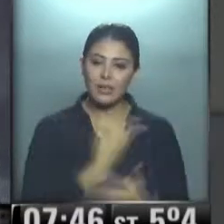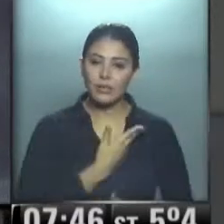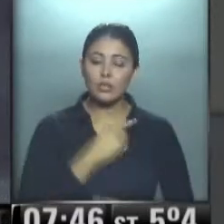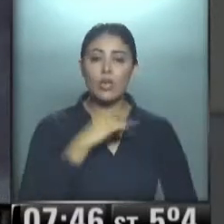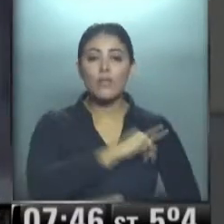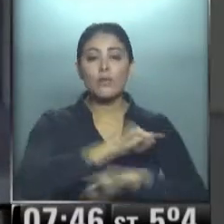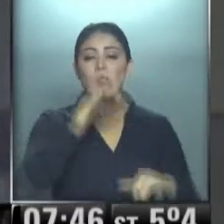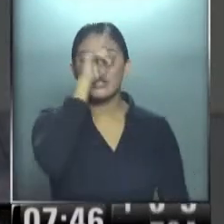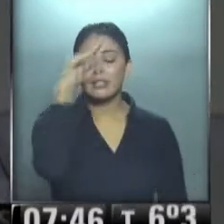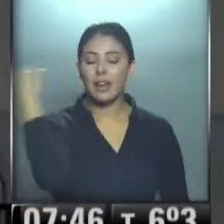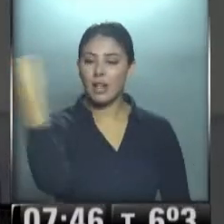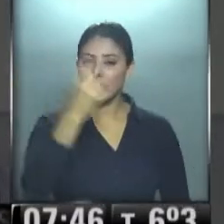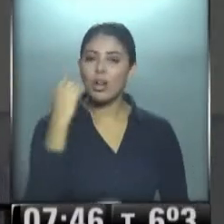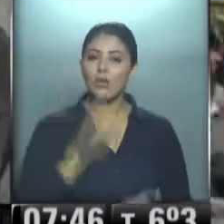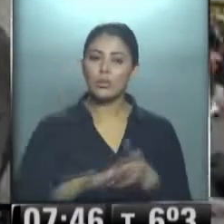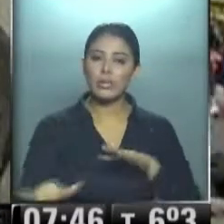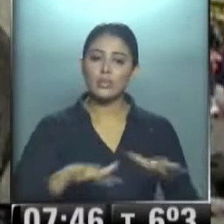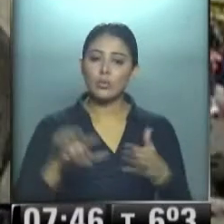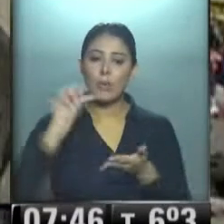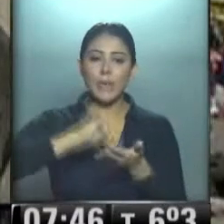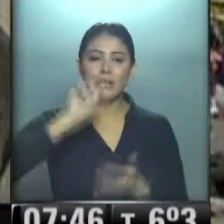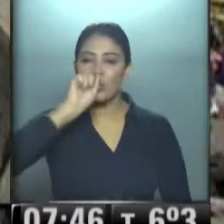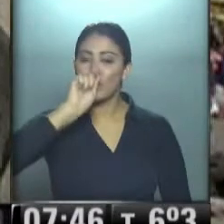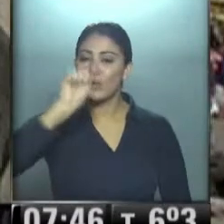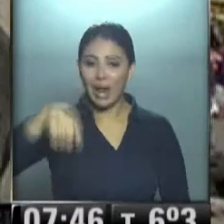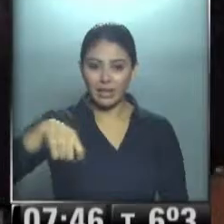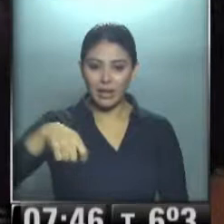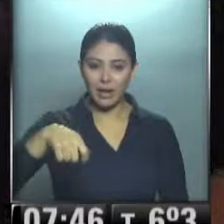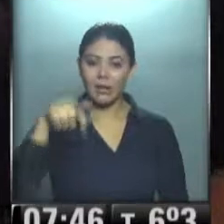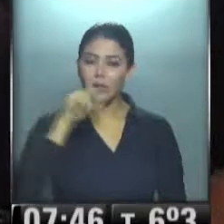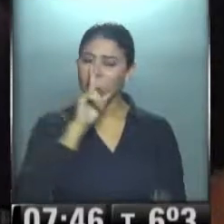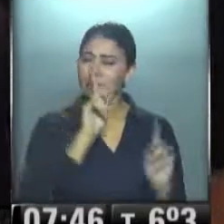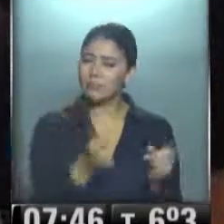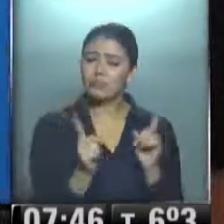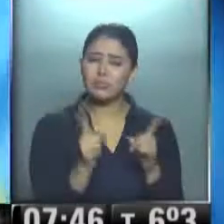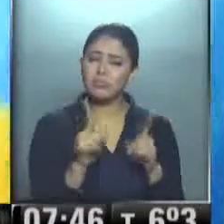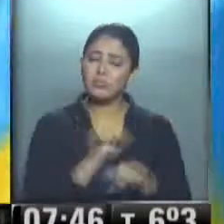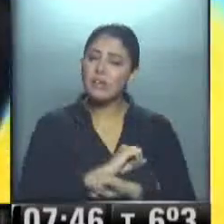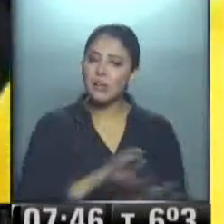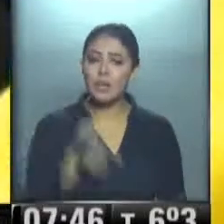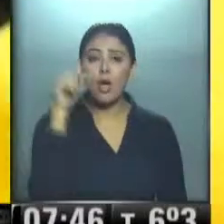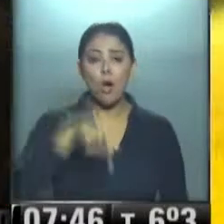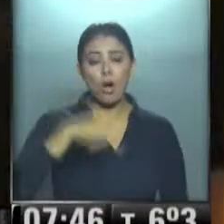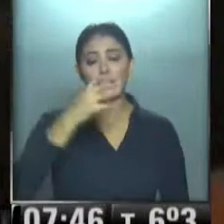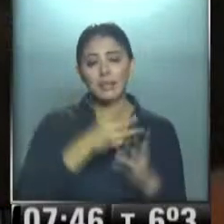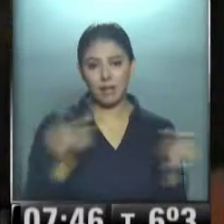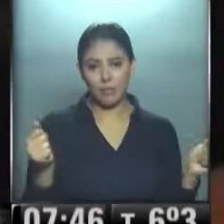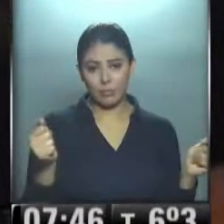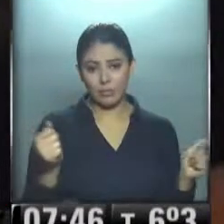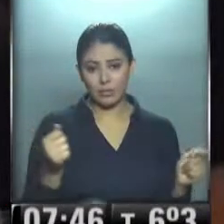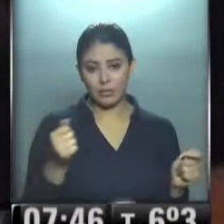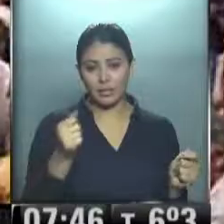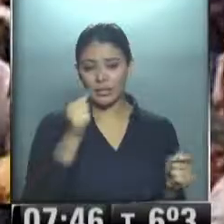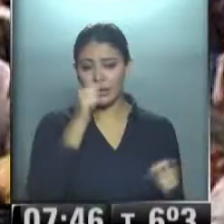Información internacional para hablar de la situación en Ucrania, que sigue siendo muy crítica. Hoy finaliza la